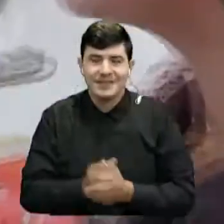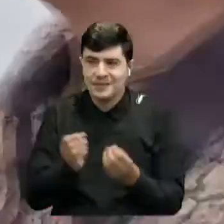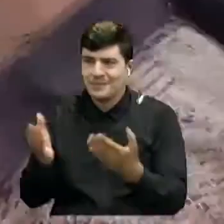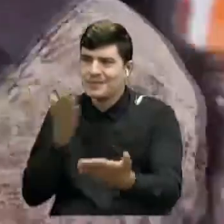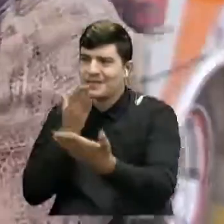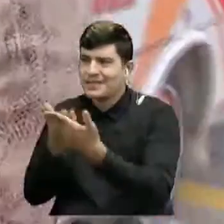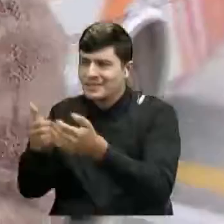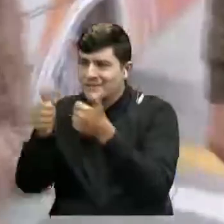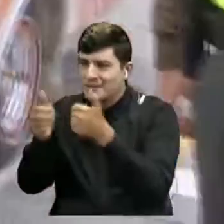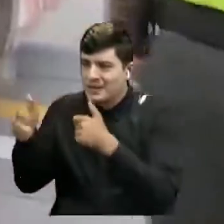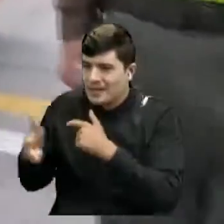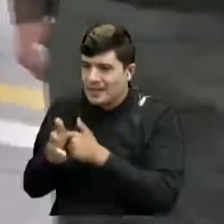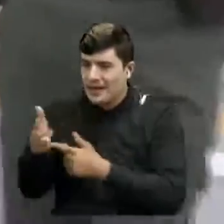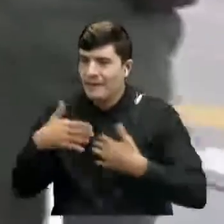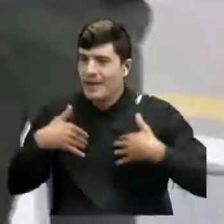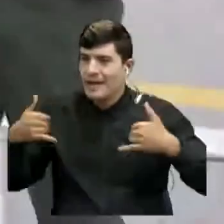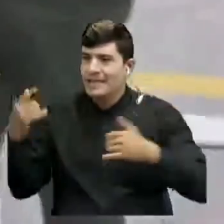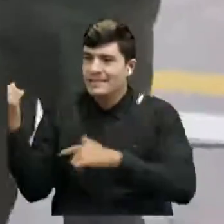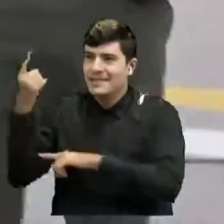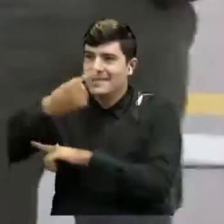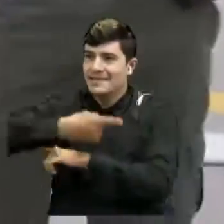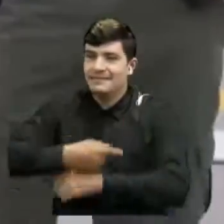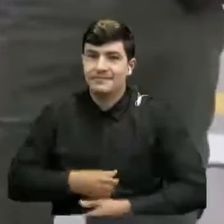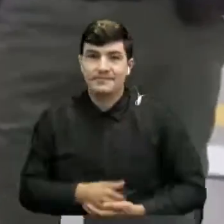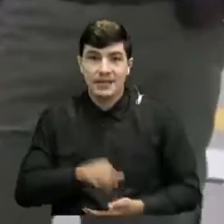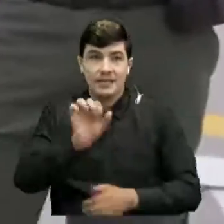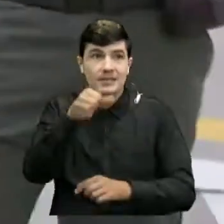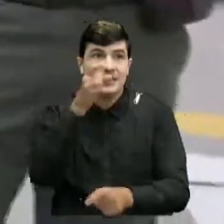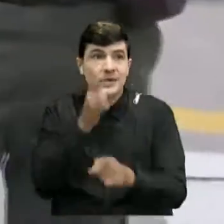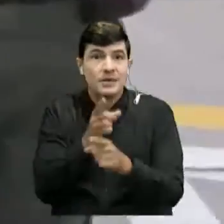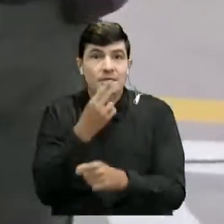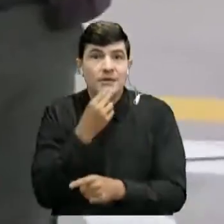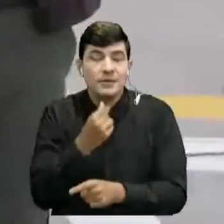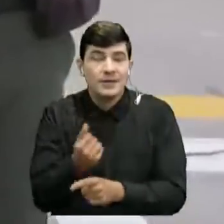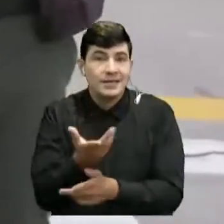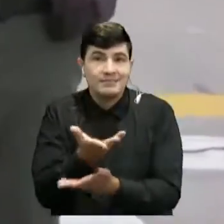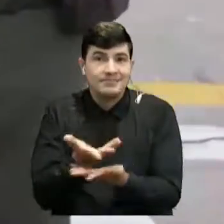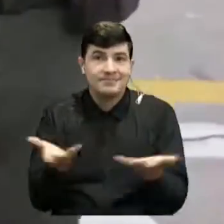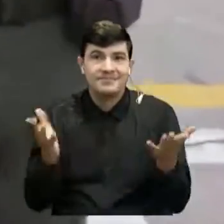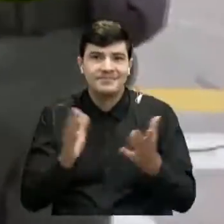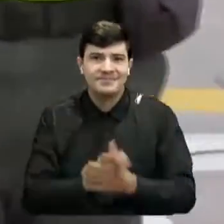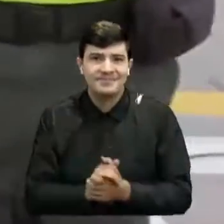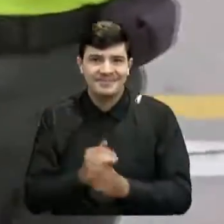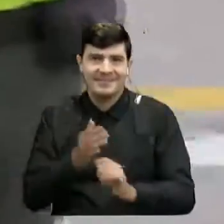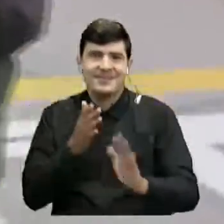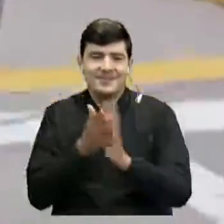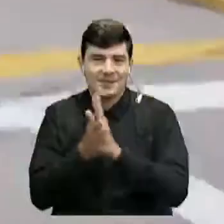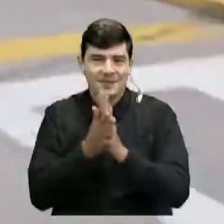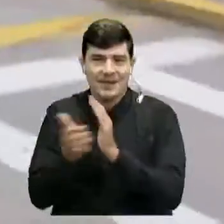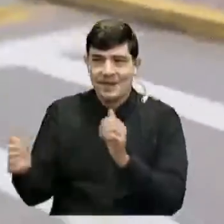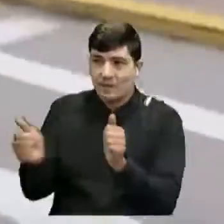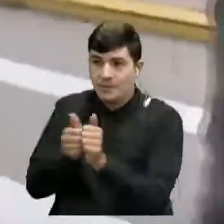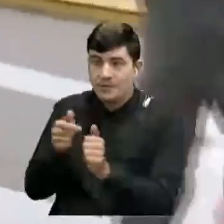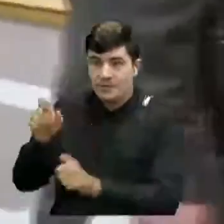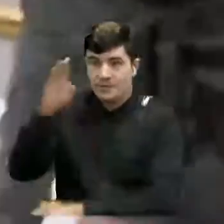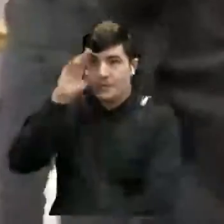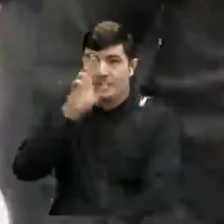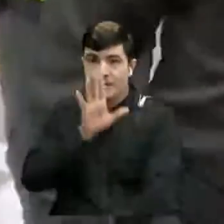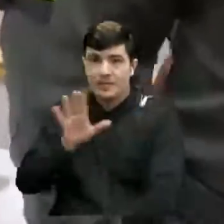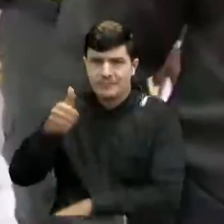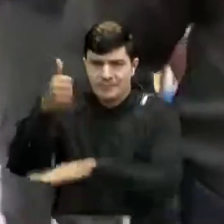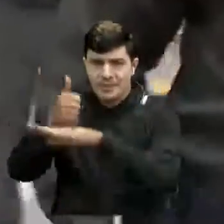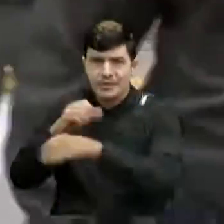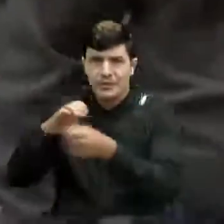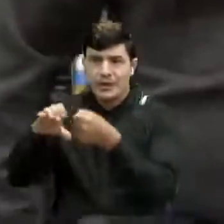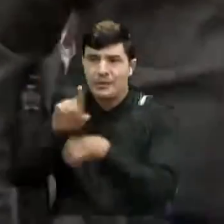muy buen viaje y feliz resto de día. Y bien, amables televidentes, pues con esta información y en compañía de la Policía Metropolitana de